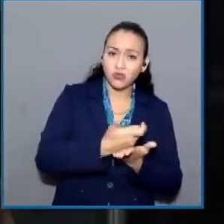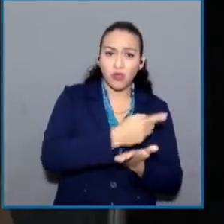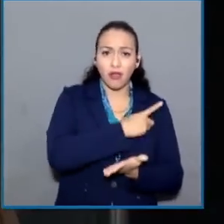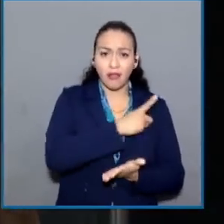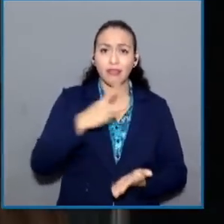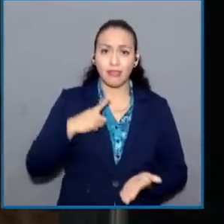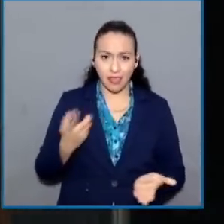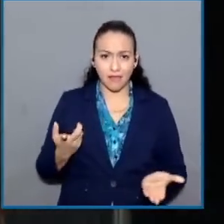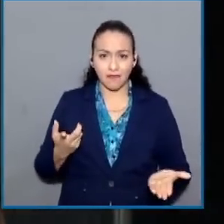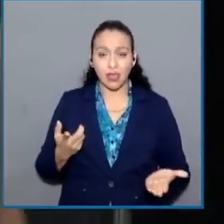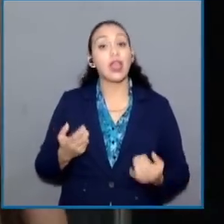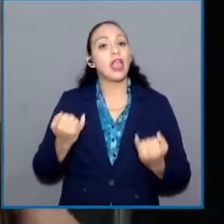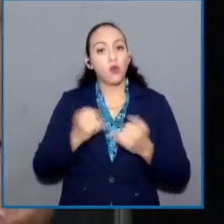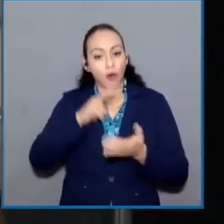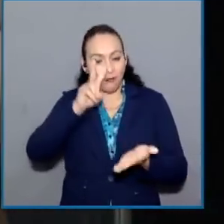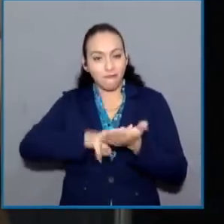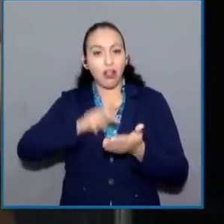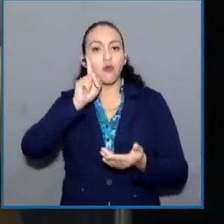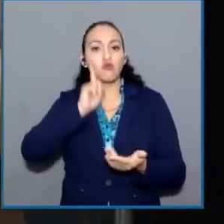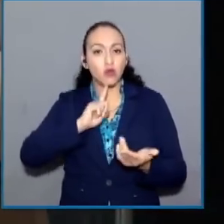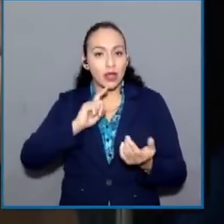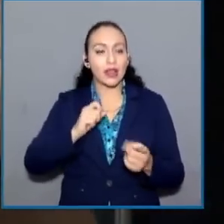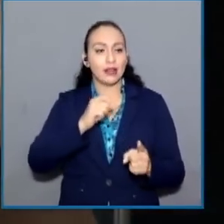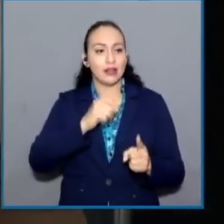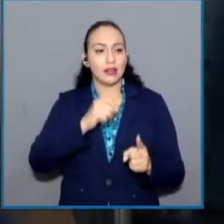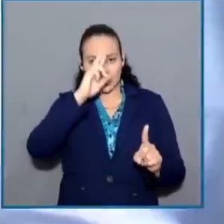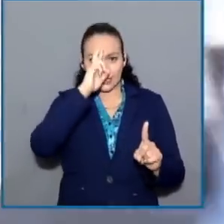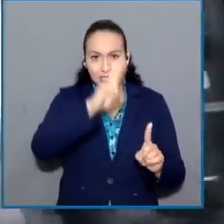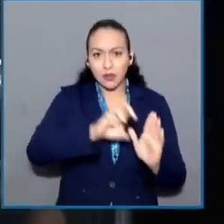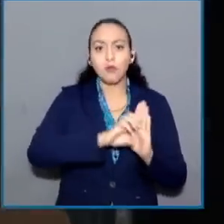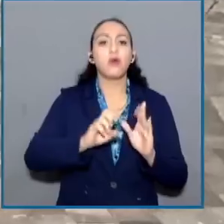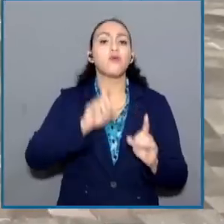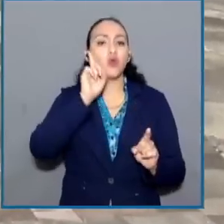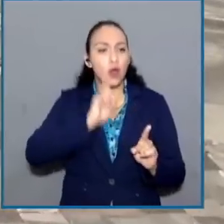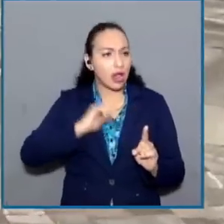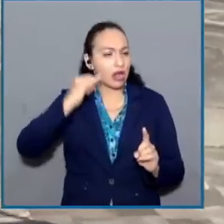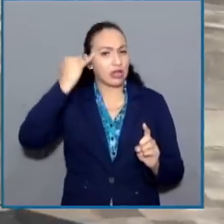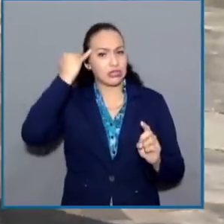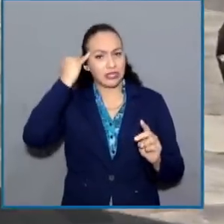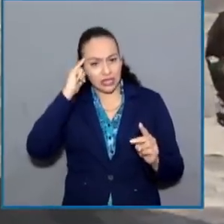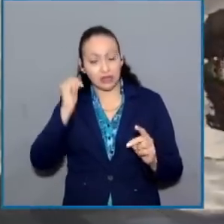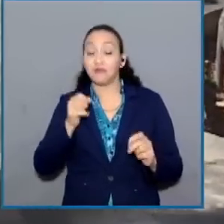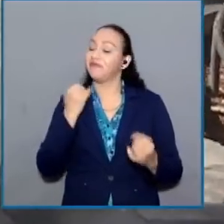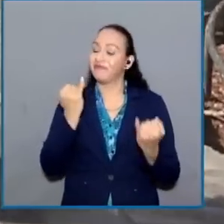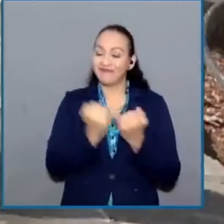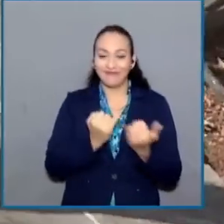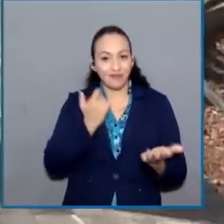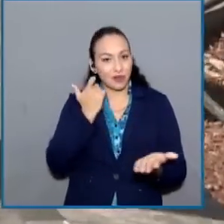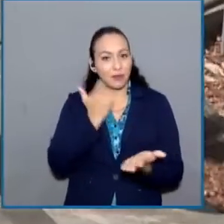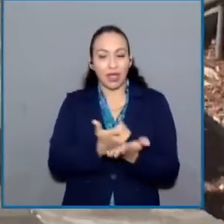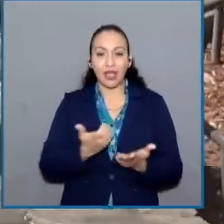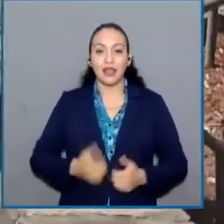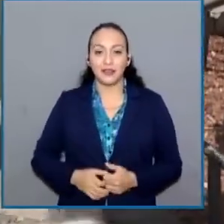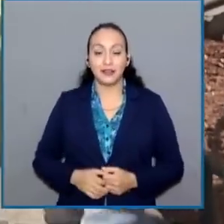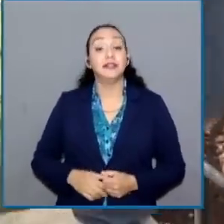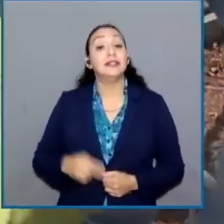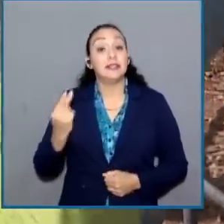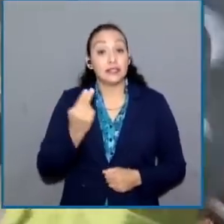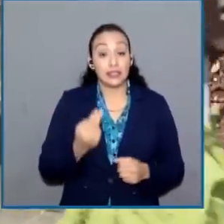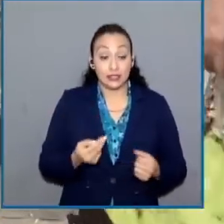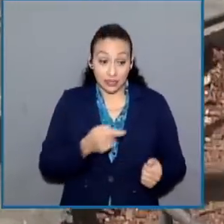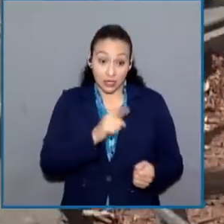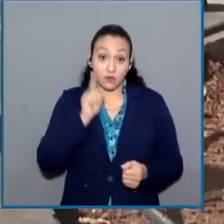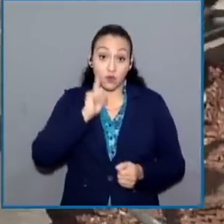e interseccionalidad para reducir estas brechas. También subraya la necesidad de garantizar el derecho al cuidado,